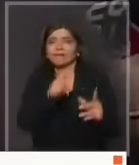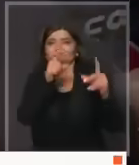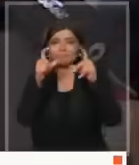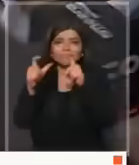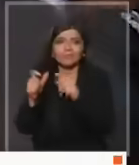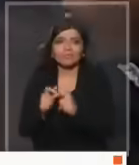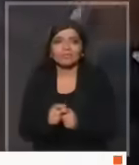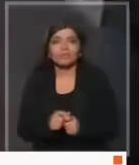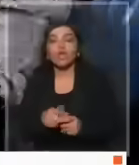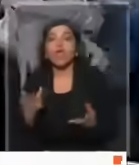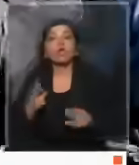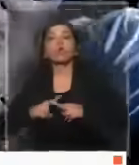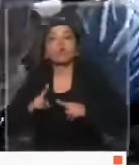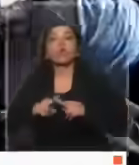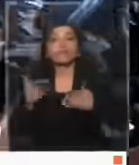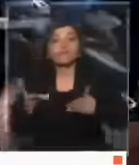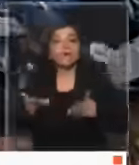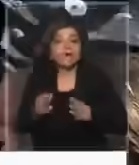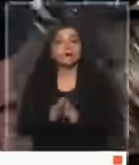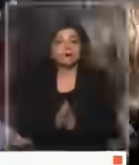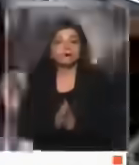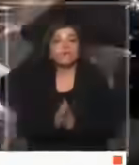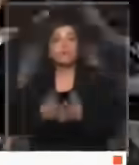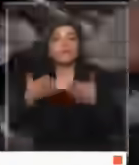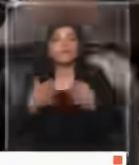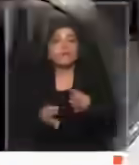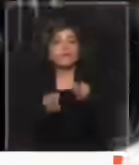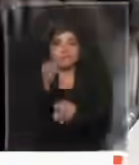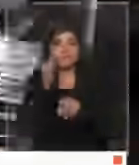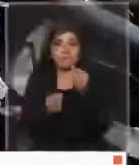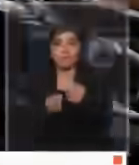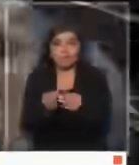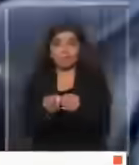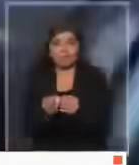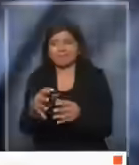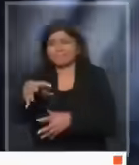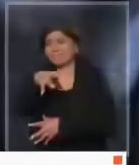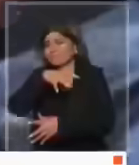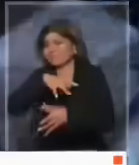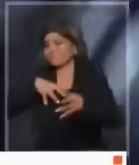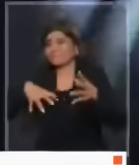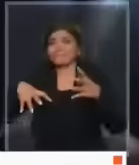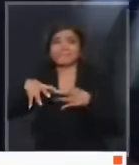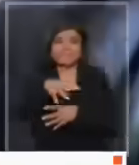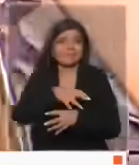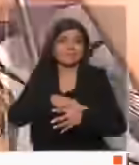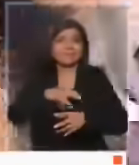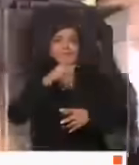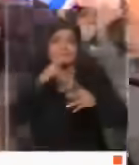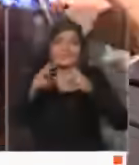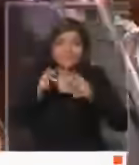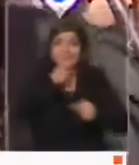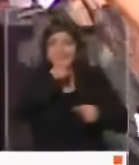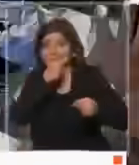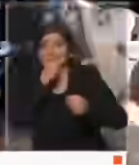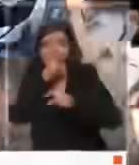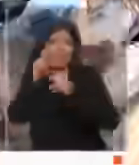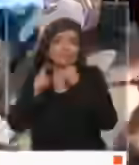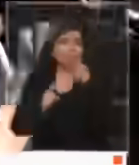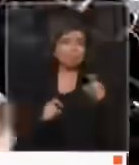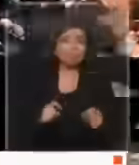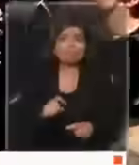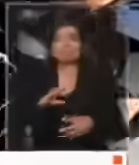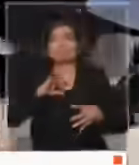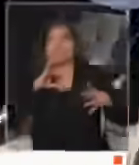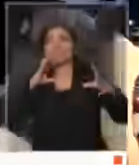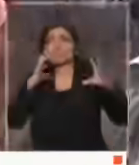¿Cómo no iba a hacer si iba a entrar en un reto? Pero una vez en los tribunales, todo fue caos. Esta retención está más allá.